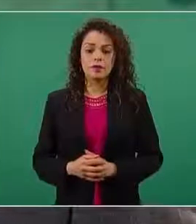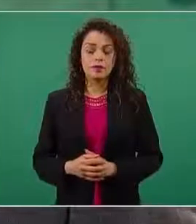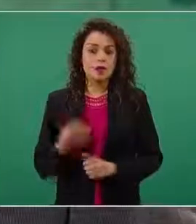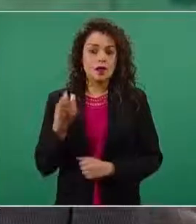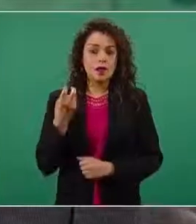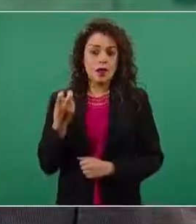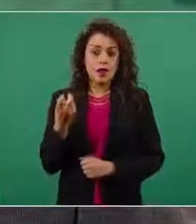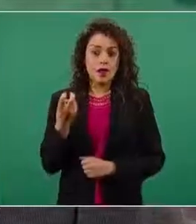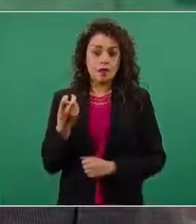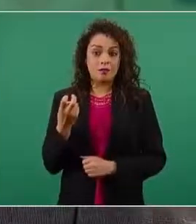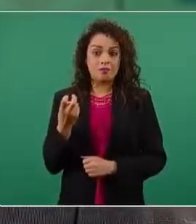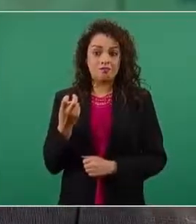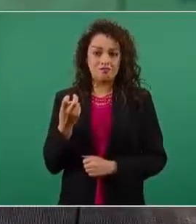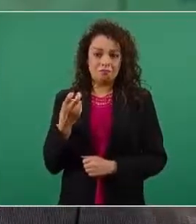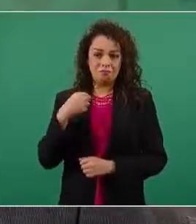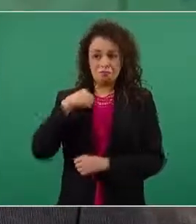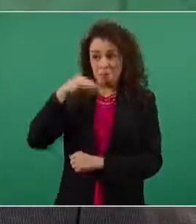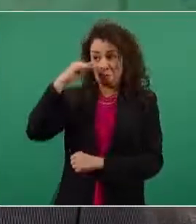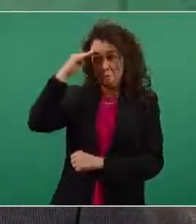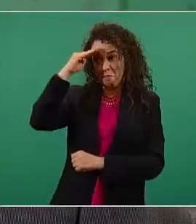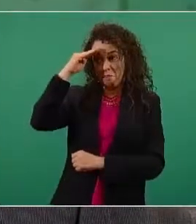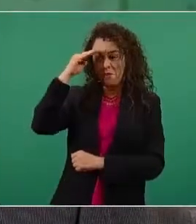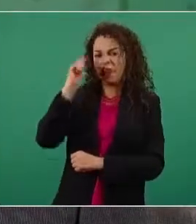a influyentismo.